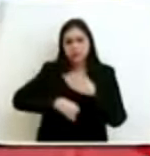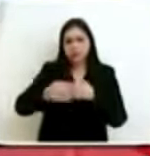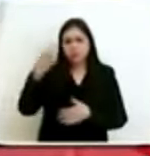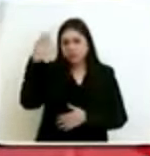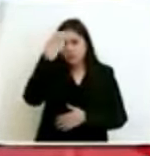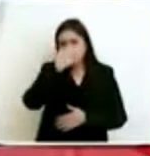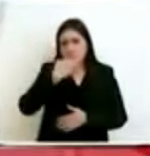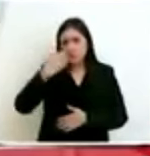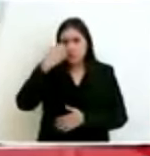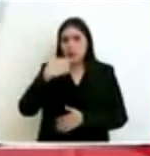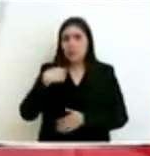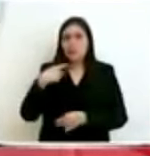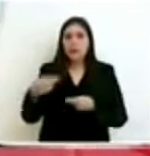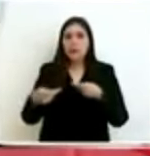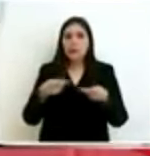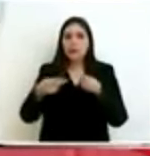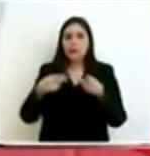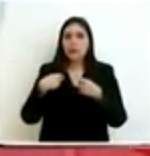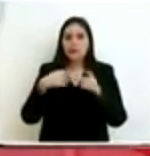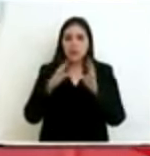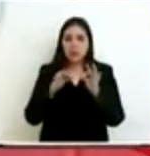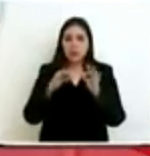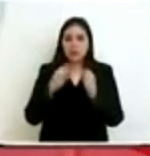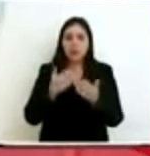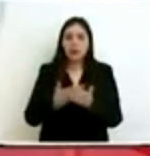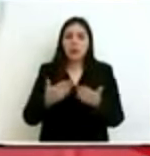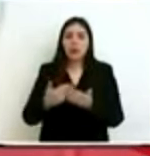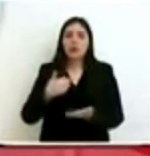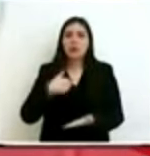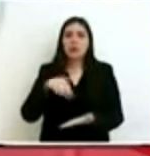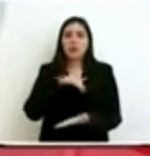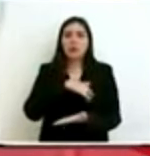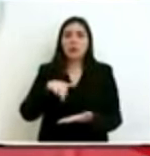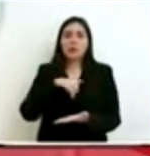un posicionamiento al que doy lectura